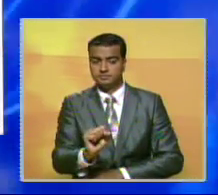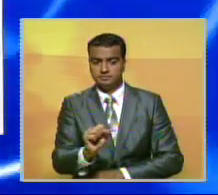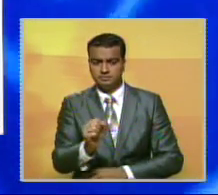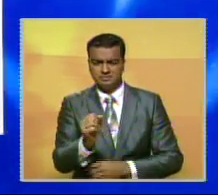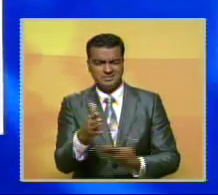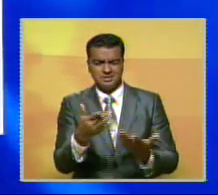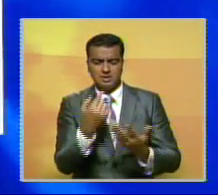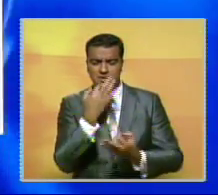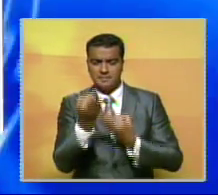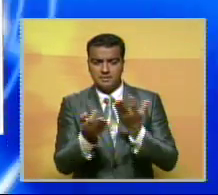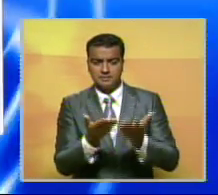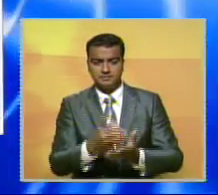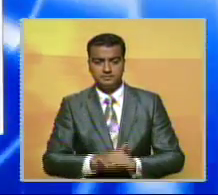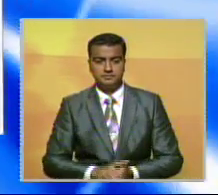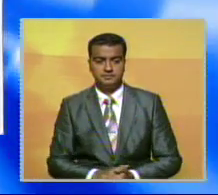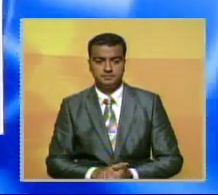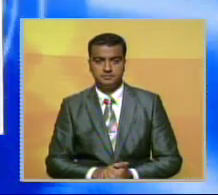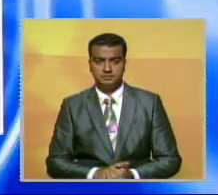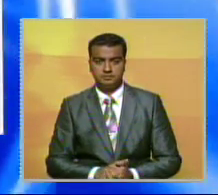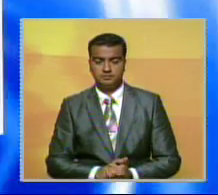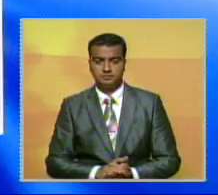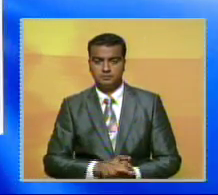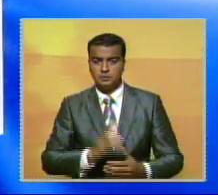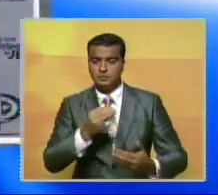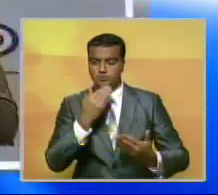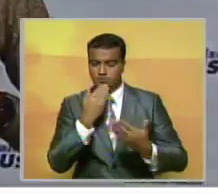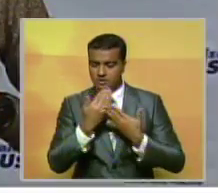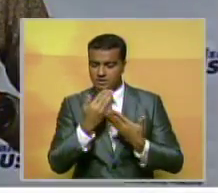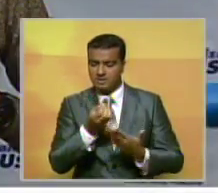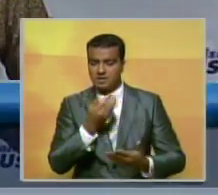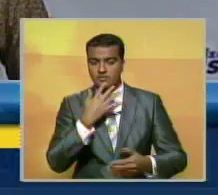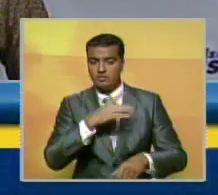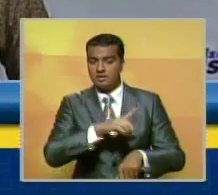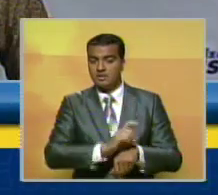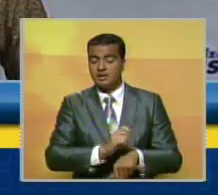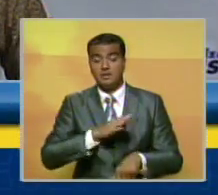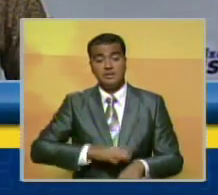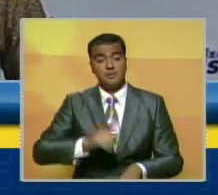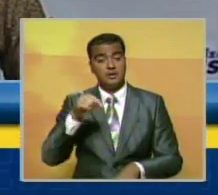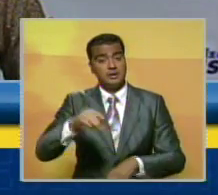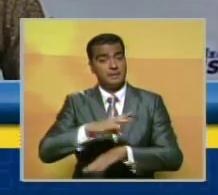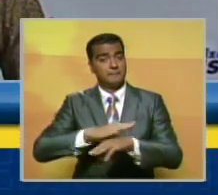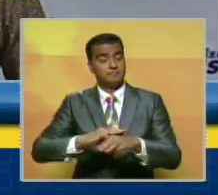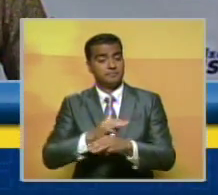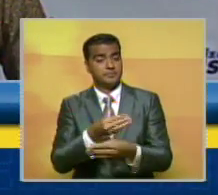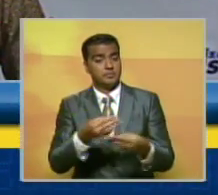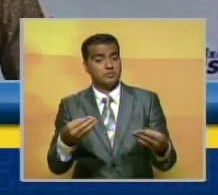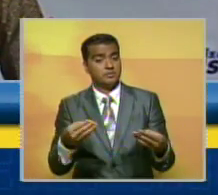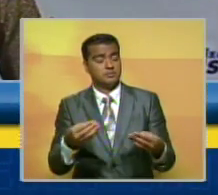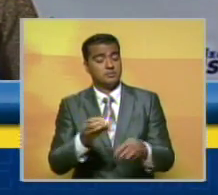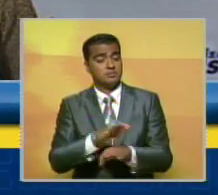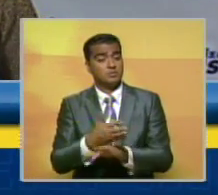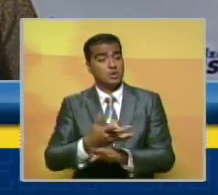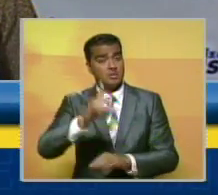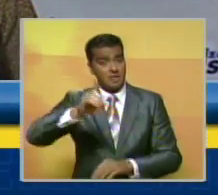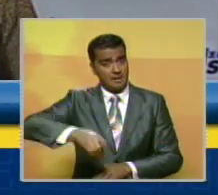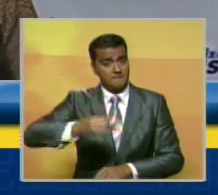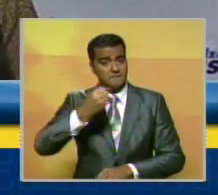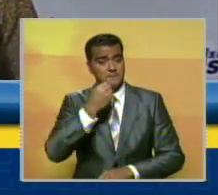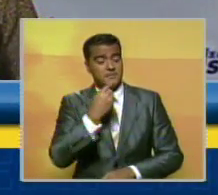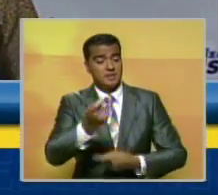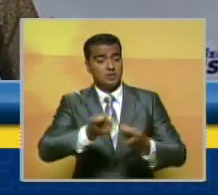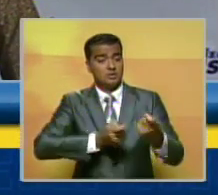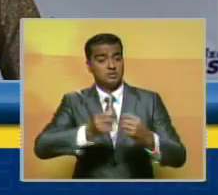tienes ahora, Victoria? Gracias, Eduardo. Buenas tardes. Así es, seguimos desde aquí, desde la sede del Ministerio Público, porque a propósito del caso